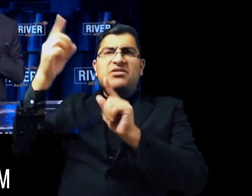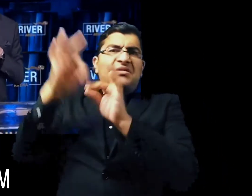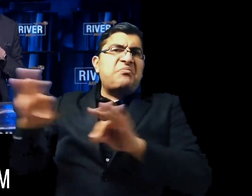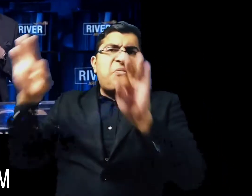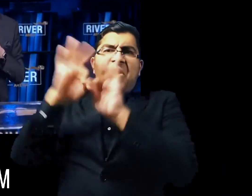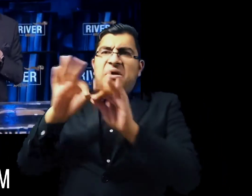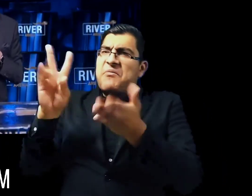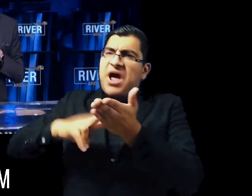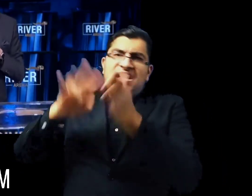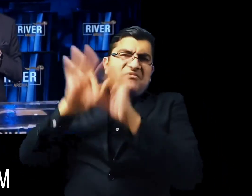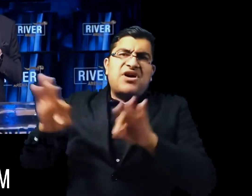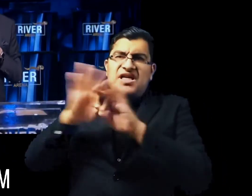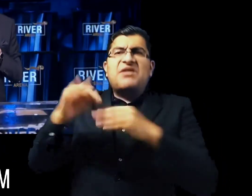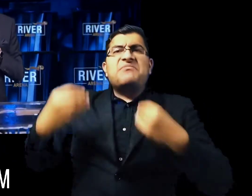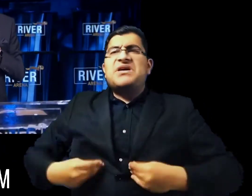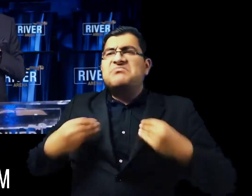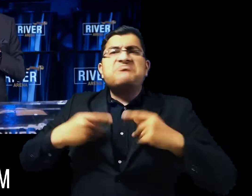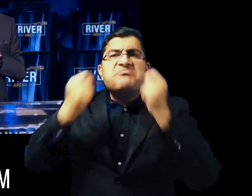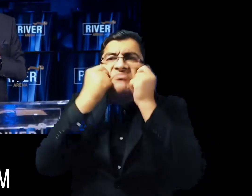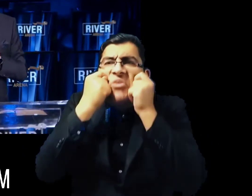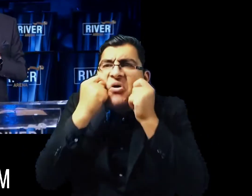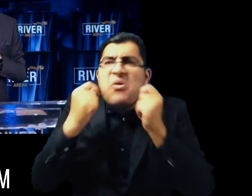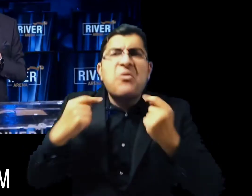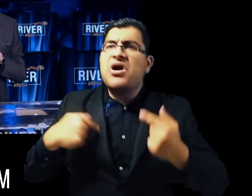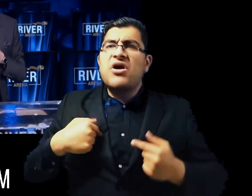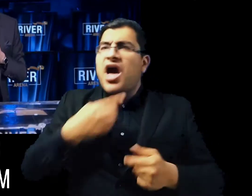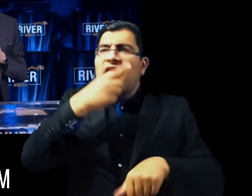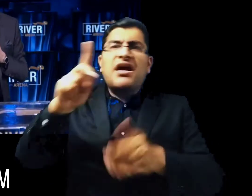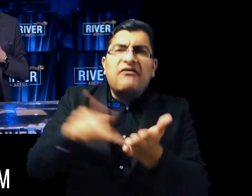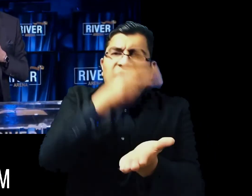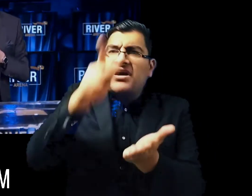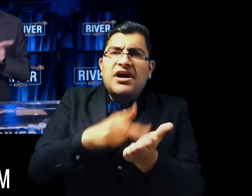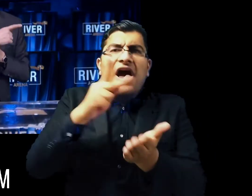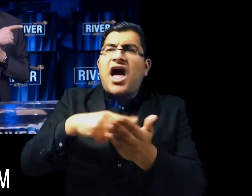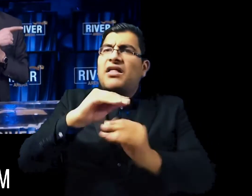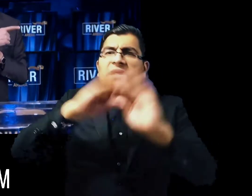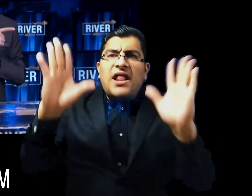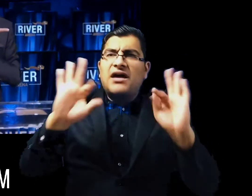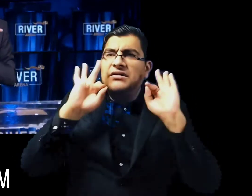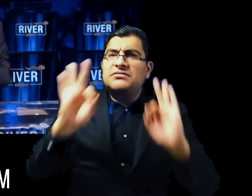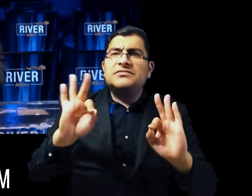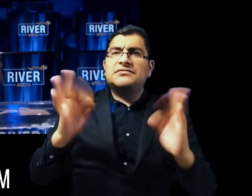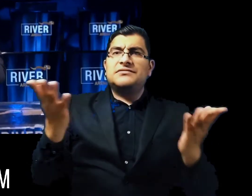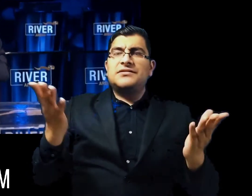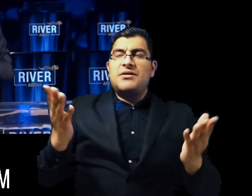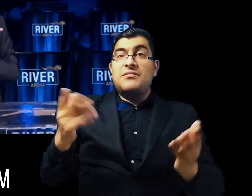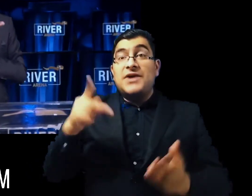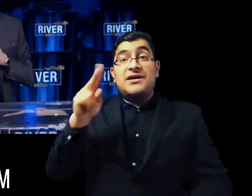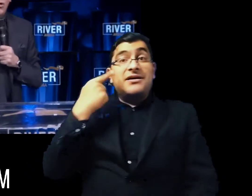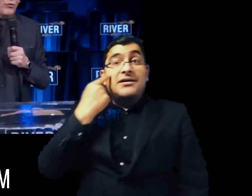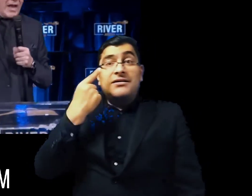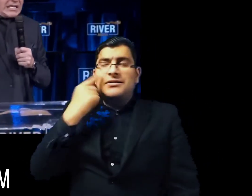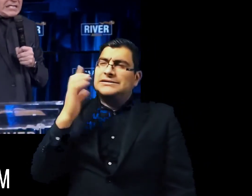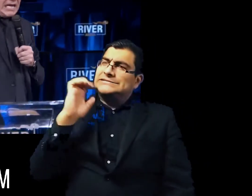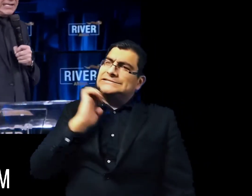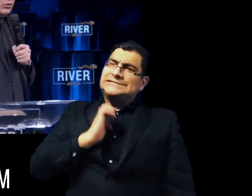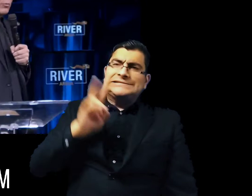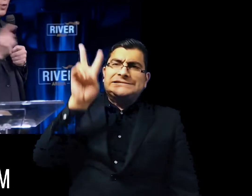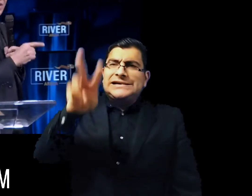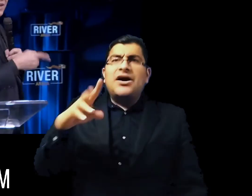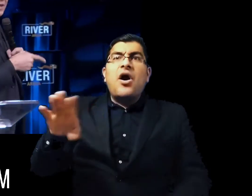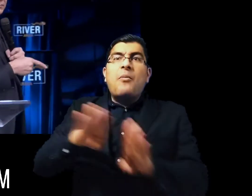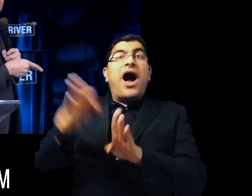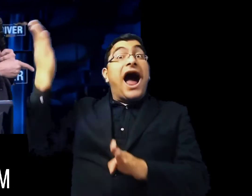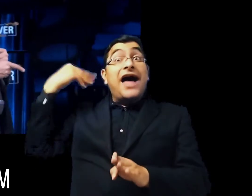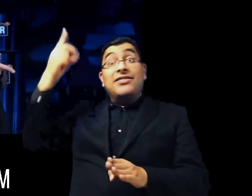vida, lo diré tantas veces hasta que quede claro. Pero trágicamente, la confianza que se